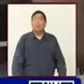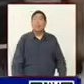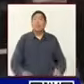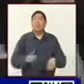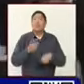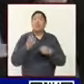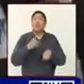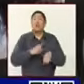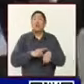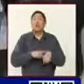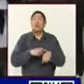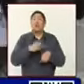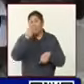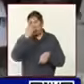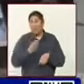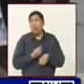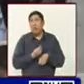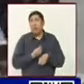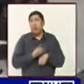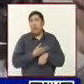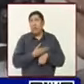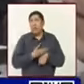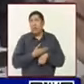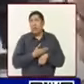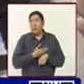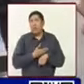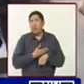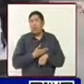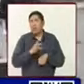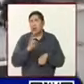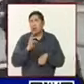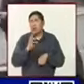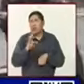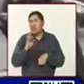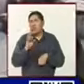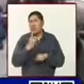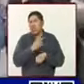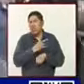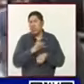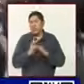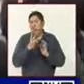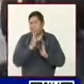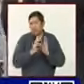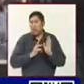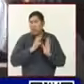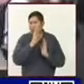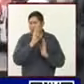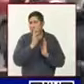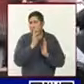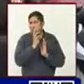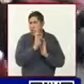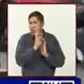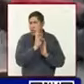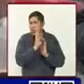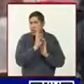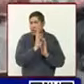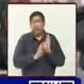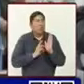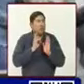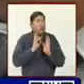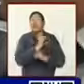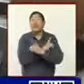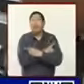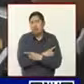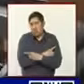¿Cuántas horas duerme usted? Lo normal, unas 6 horitas, 7 horas. ¿Eso es en servicio o en descanso? En